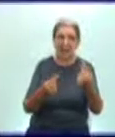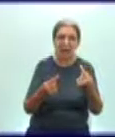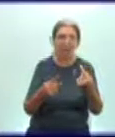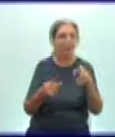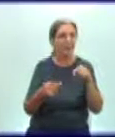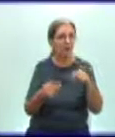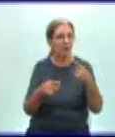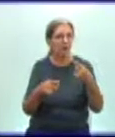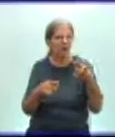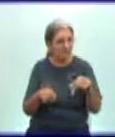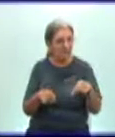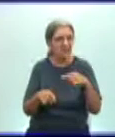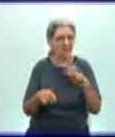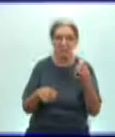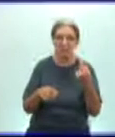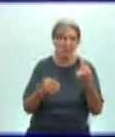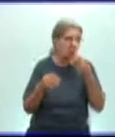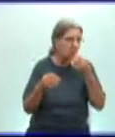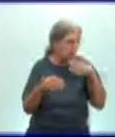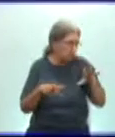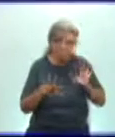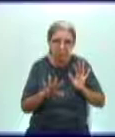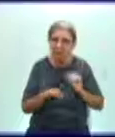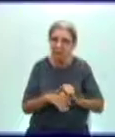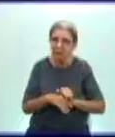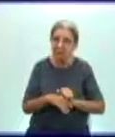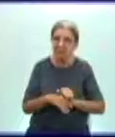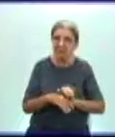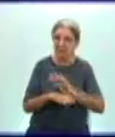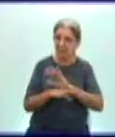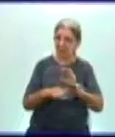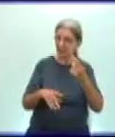tan inútilmente? Entonces, visto esta introducción,